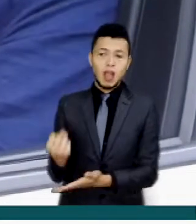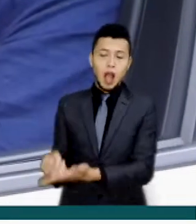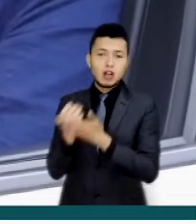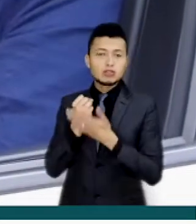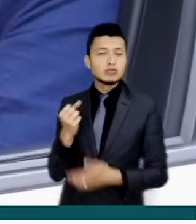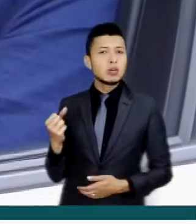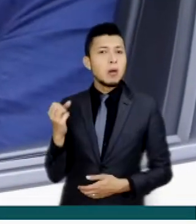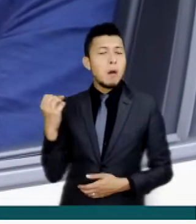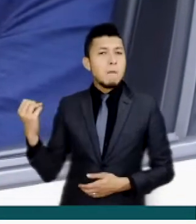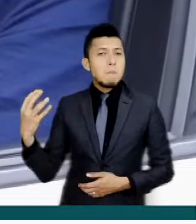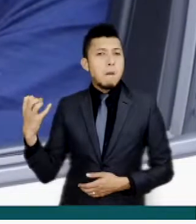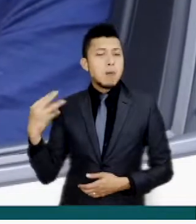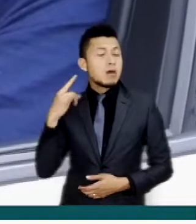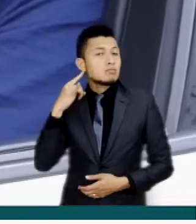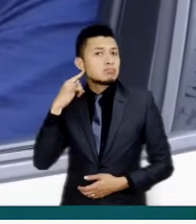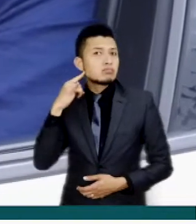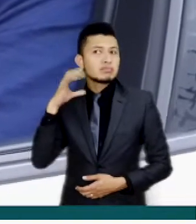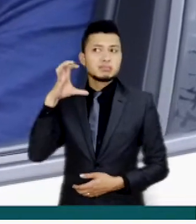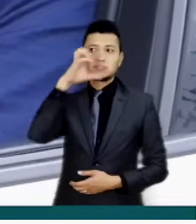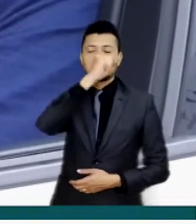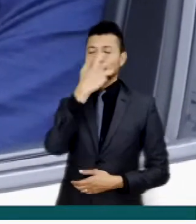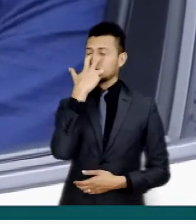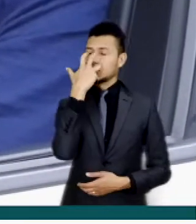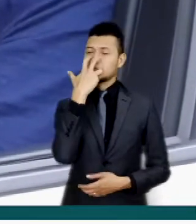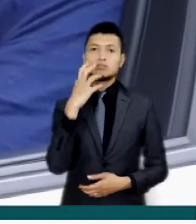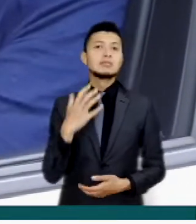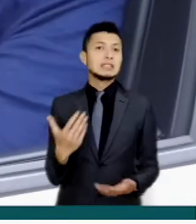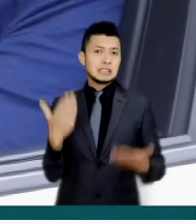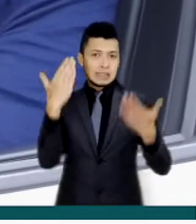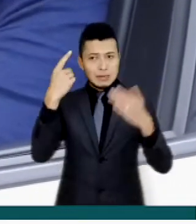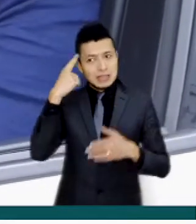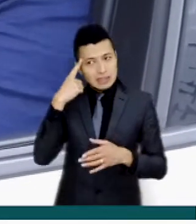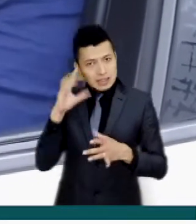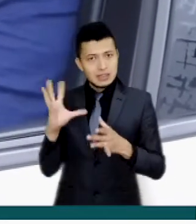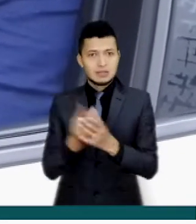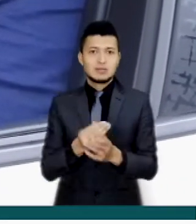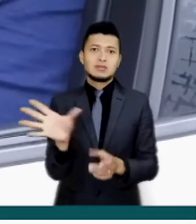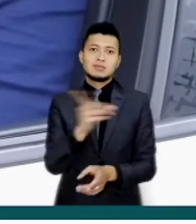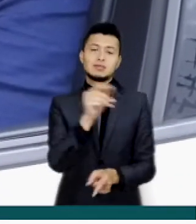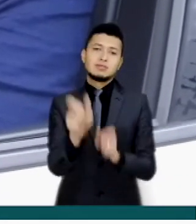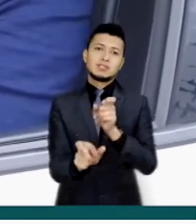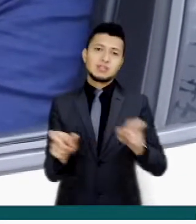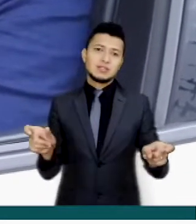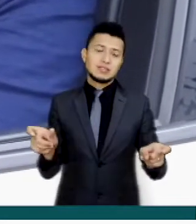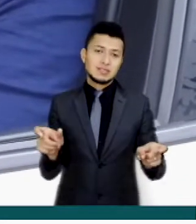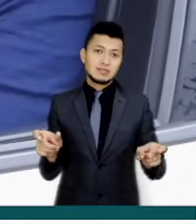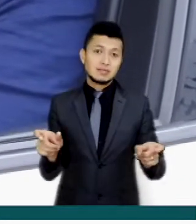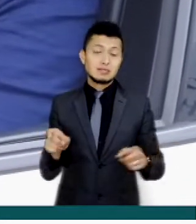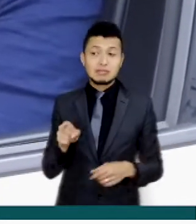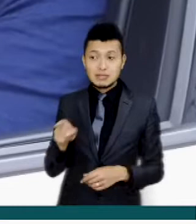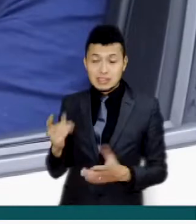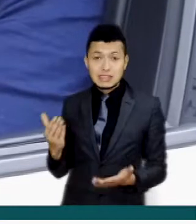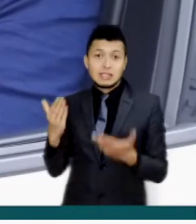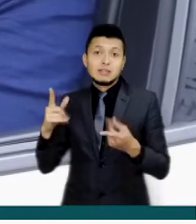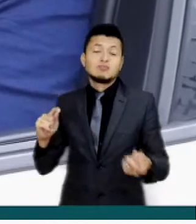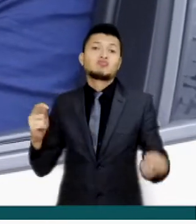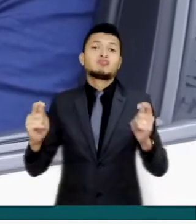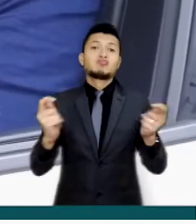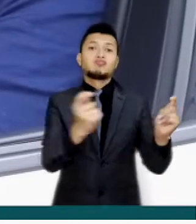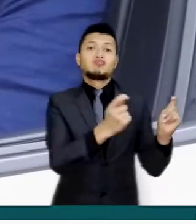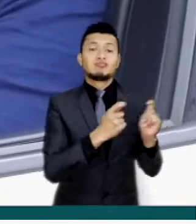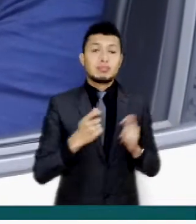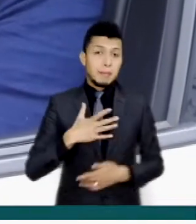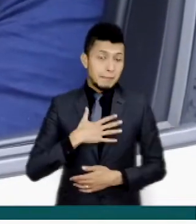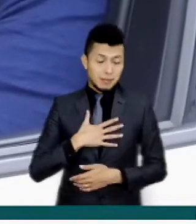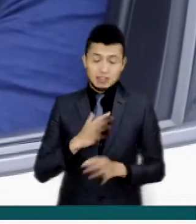ayudas auditivas creo que para las personas invidentes es espectacular. Creo que están pensando mucho en la inclusión de las demás personas. Que sigan con estos